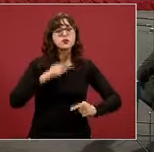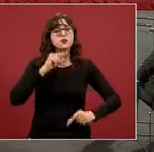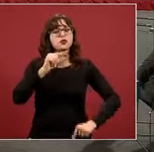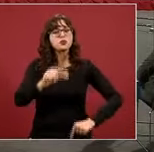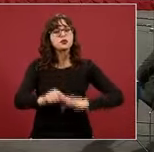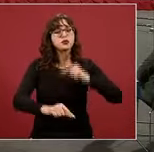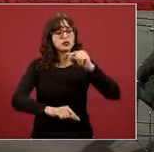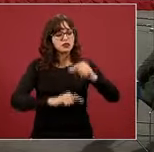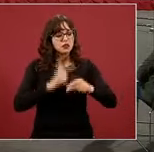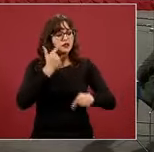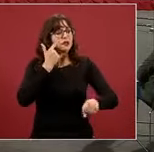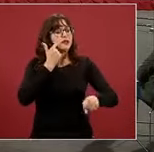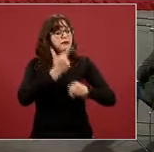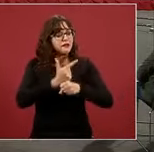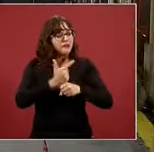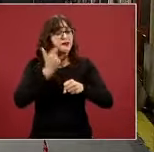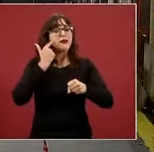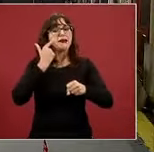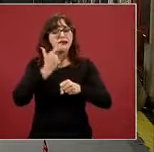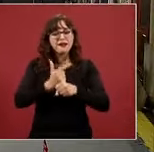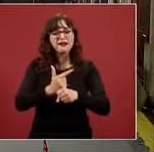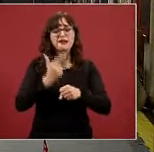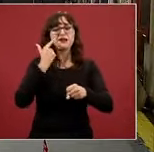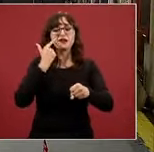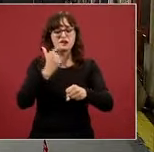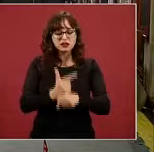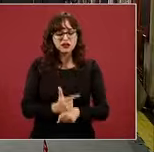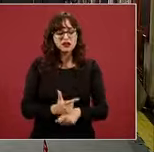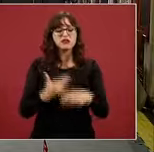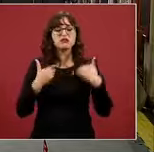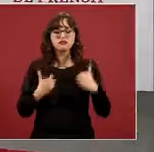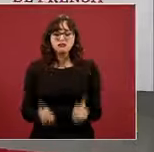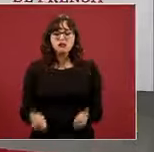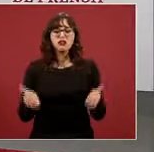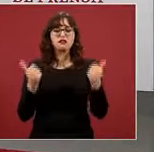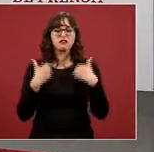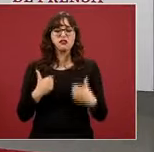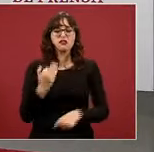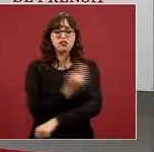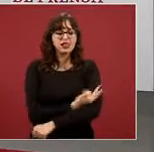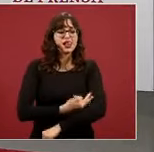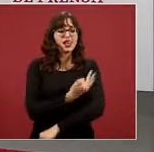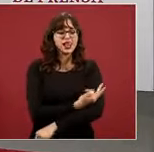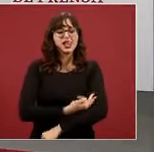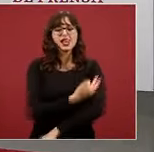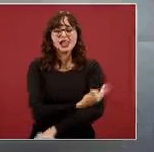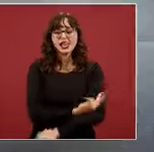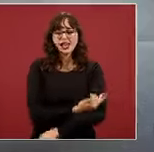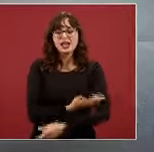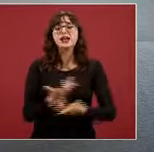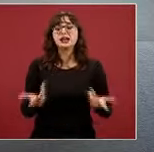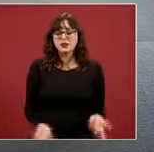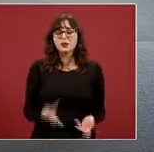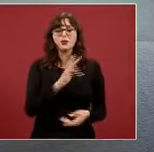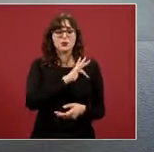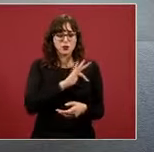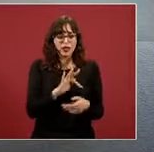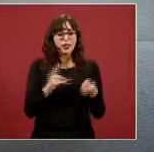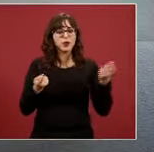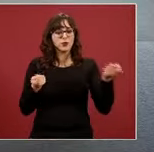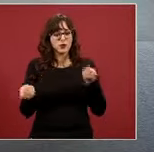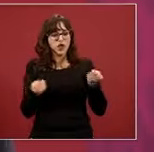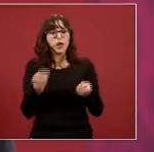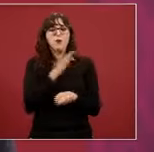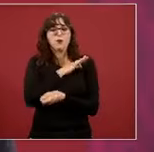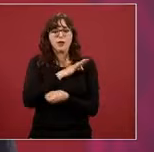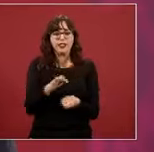clara elementos clave para cambiar las prácticas del manejo clínico y el manejo epidemiológico de la